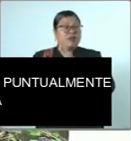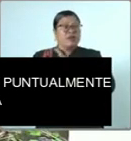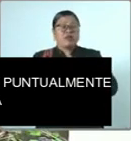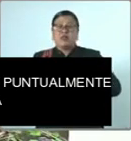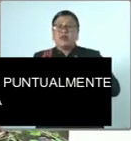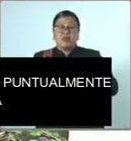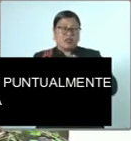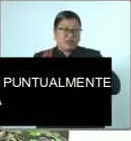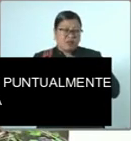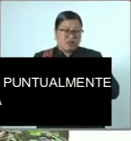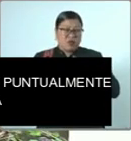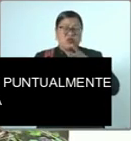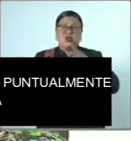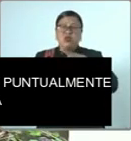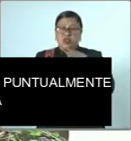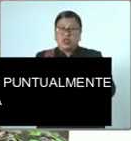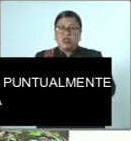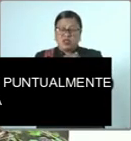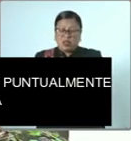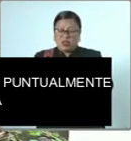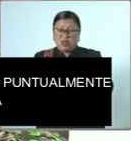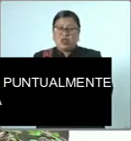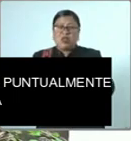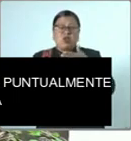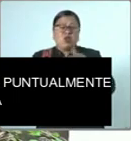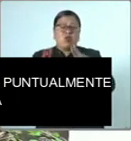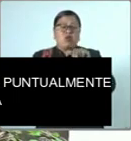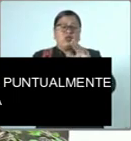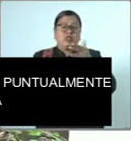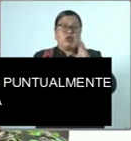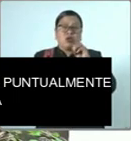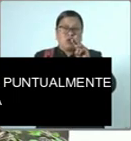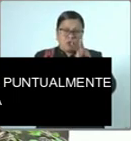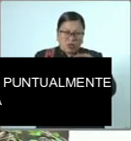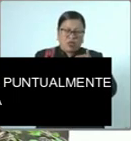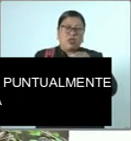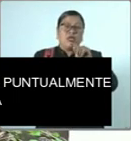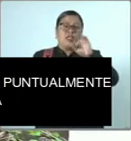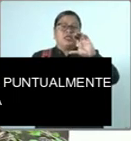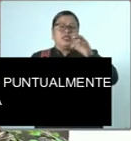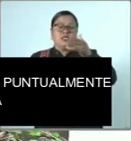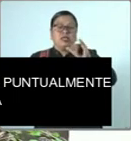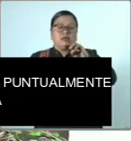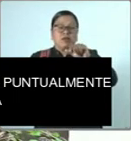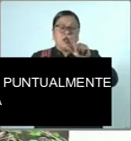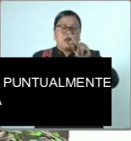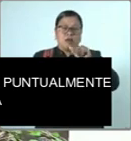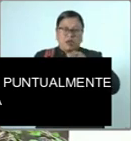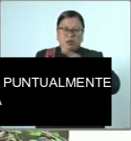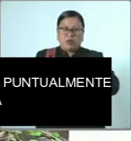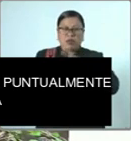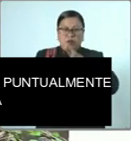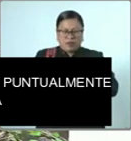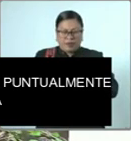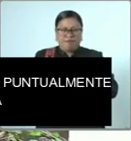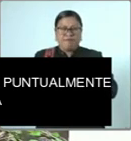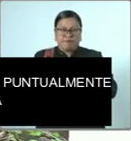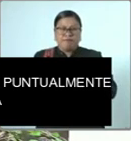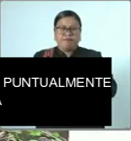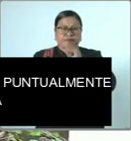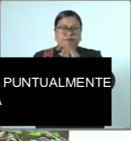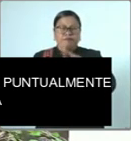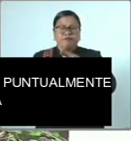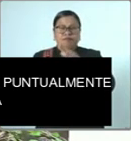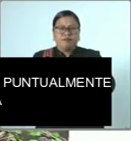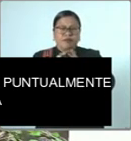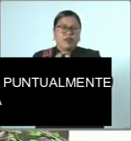reportado daños en el Istmo de Tehuantepec son San Juan Huichicobi, Santa María Chimalapa, Matías Romero Avendaño, y en la región de la